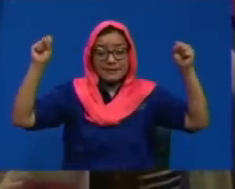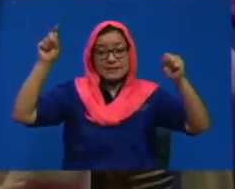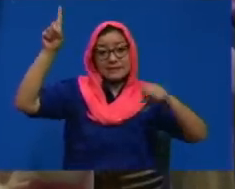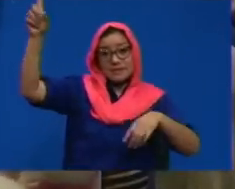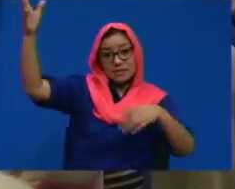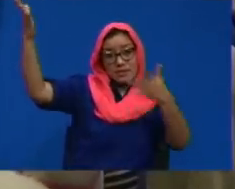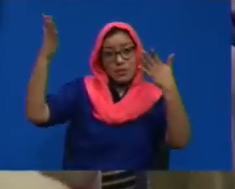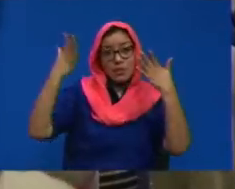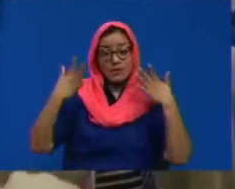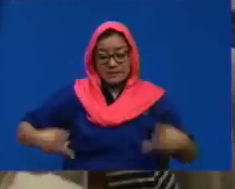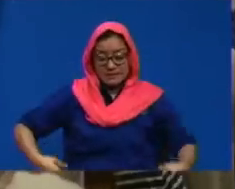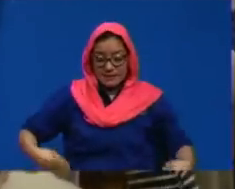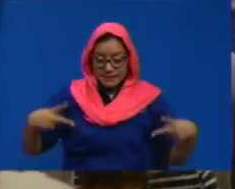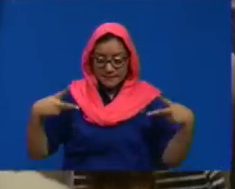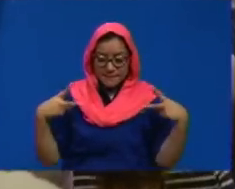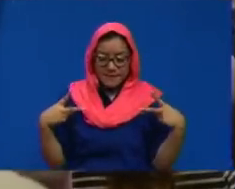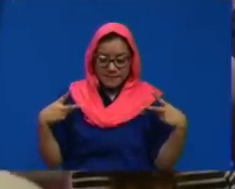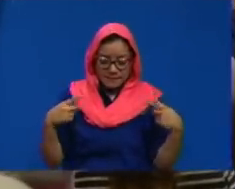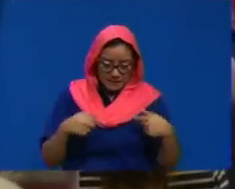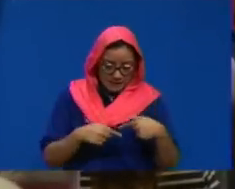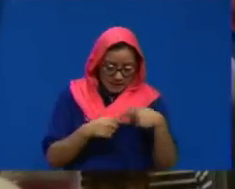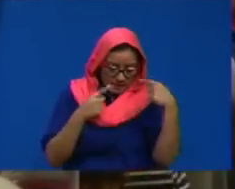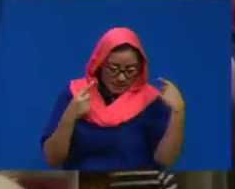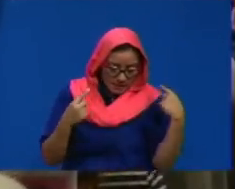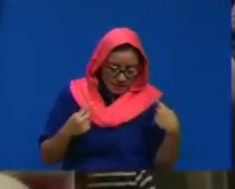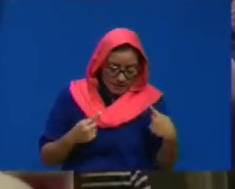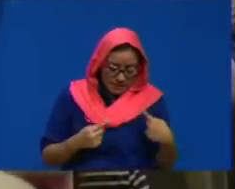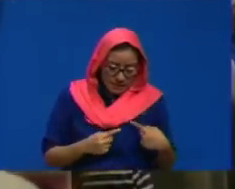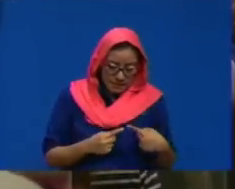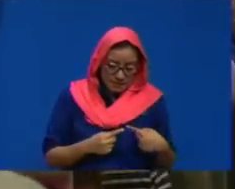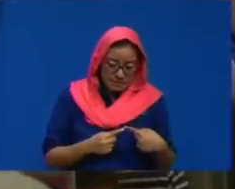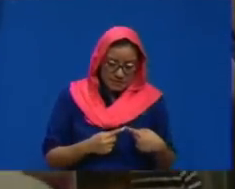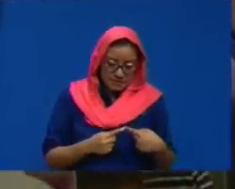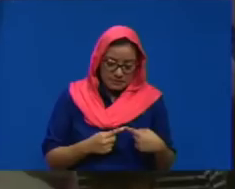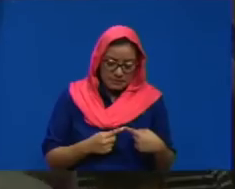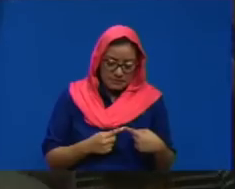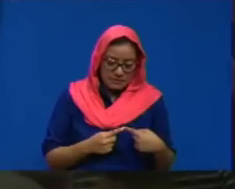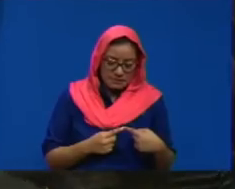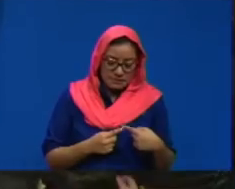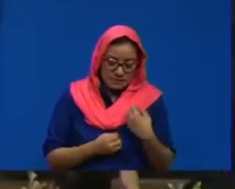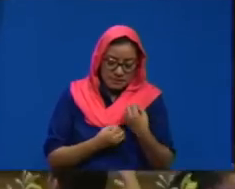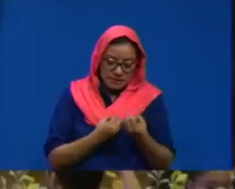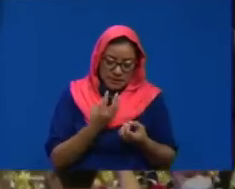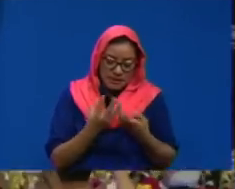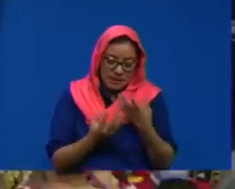nosotros. Nuestro corazón arde de amor por ti.